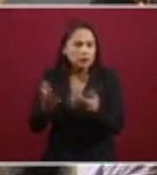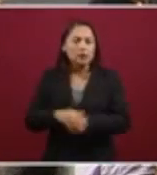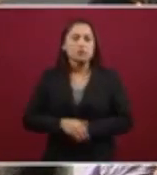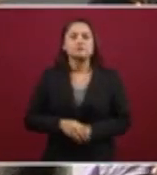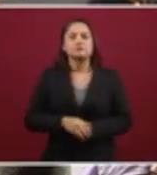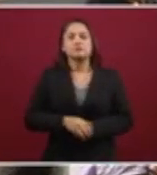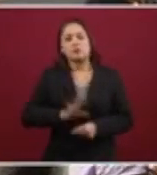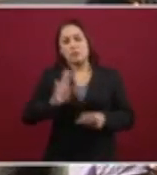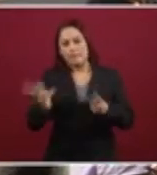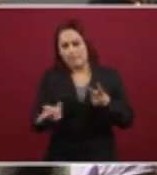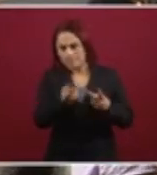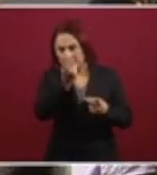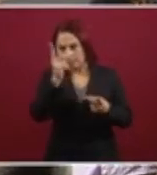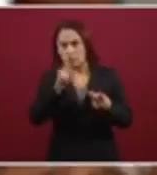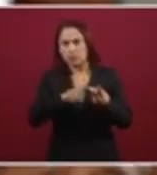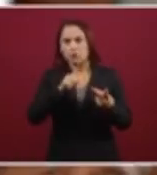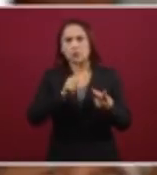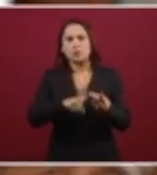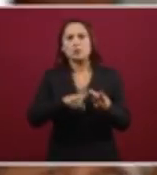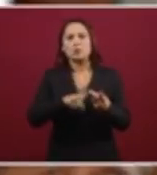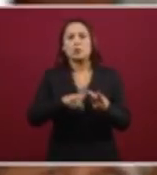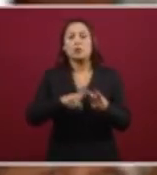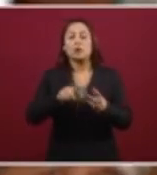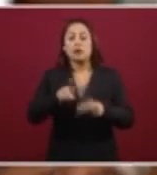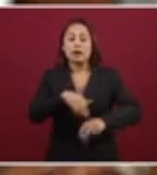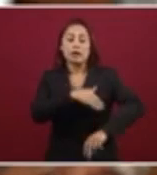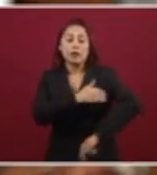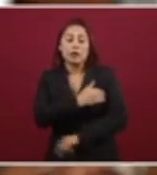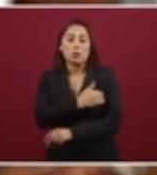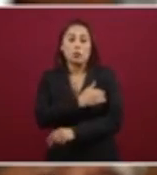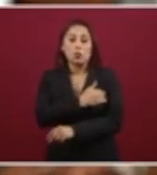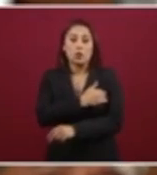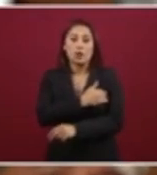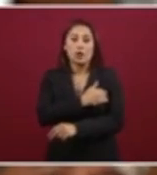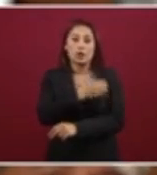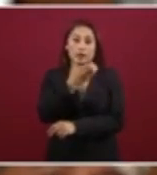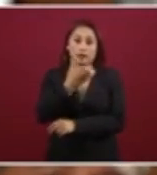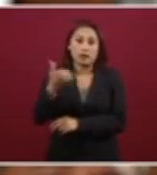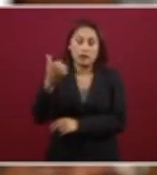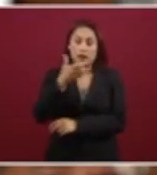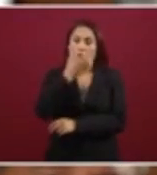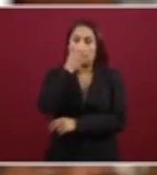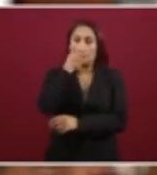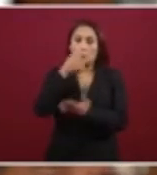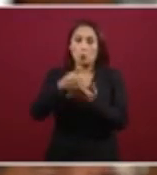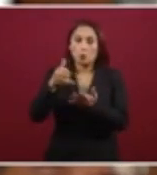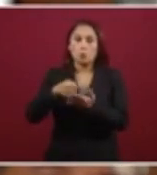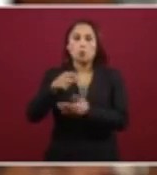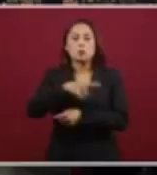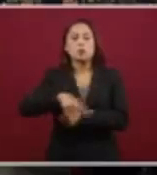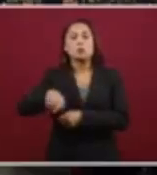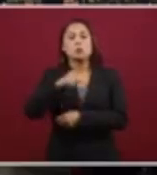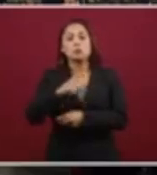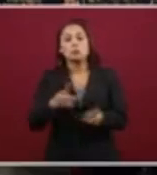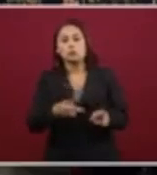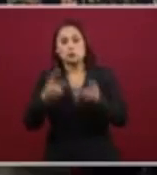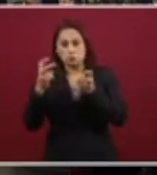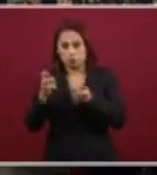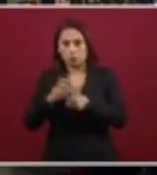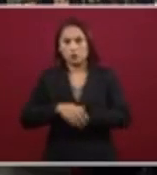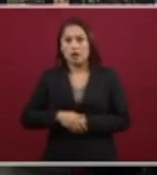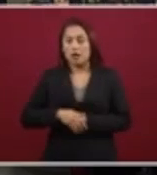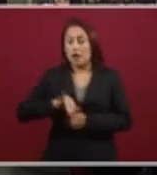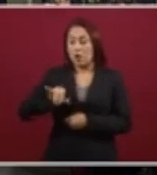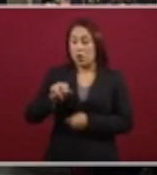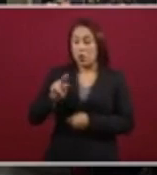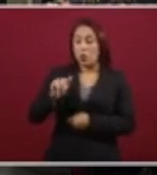y asaltos a bodegas de fertilizantes, como lo que pasó en el municipio de Juan R. Escudero, ¿el gobierno va a proceder